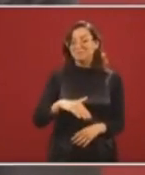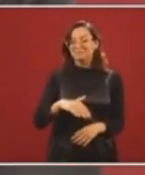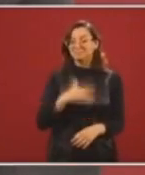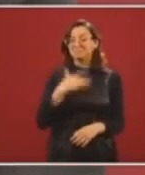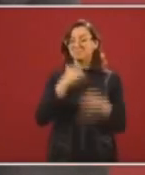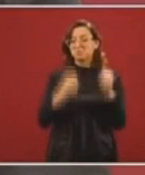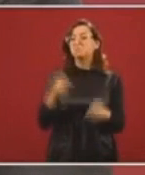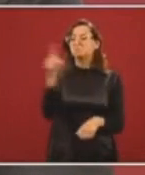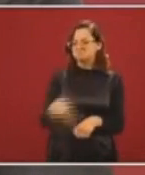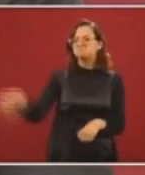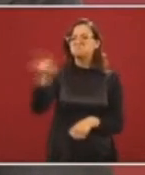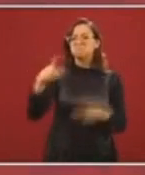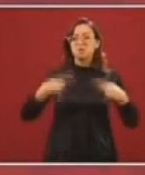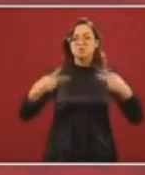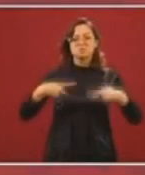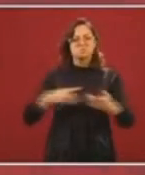que me van a hacer caso.